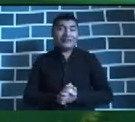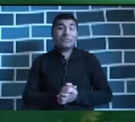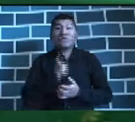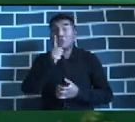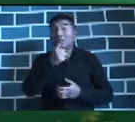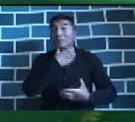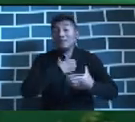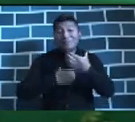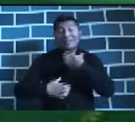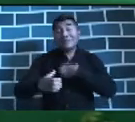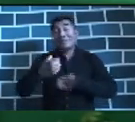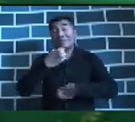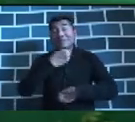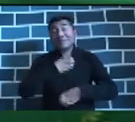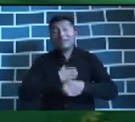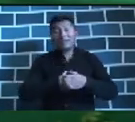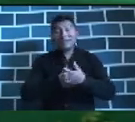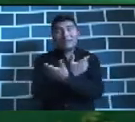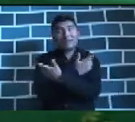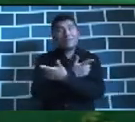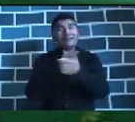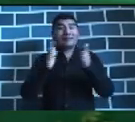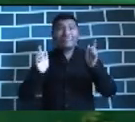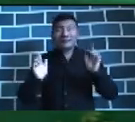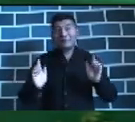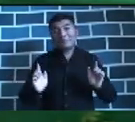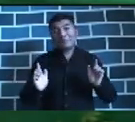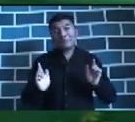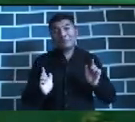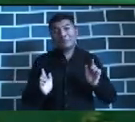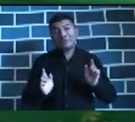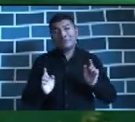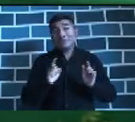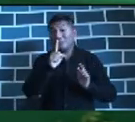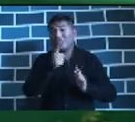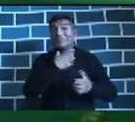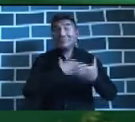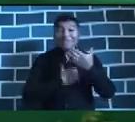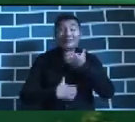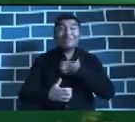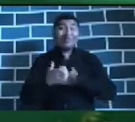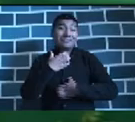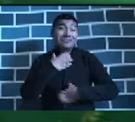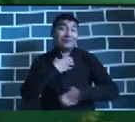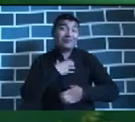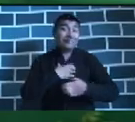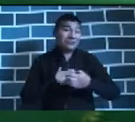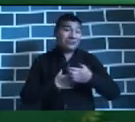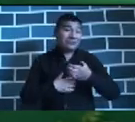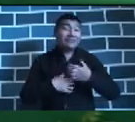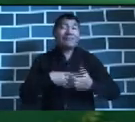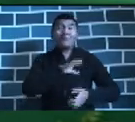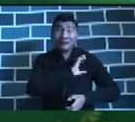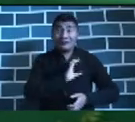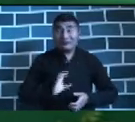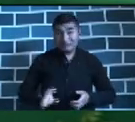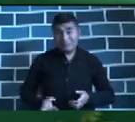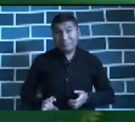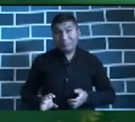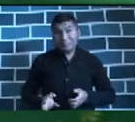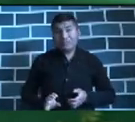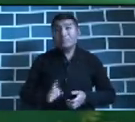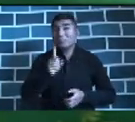un deseo de libertad un deseo de cristo